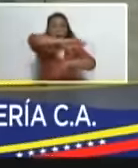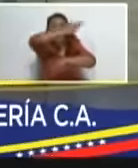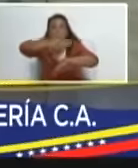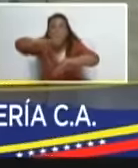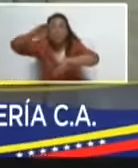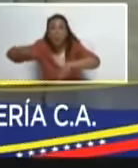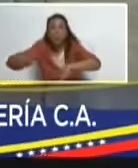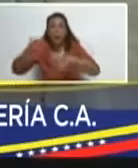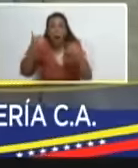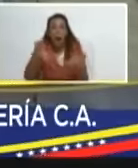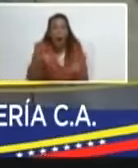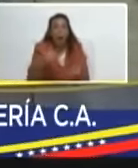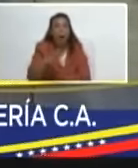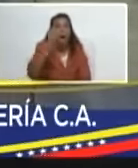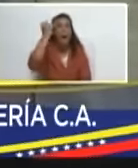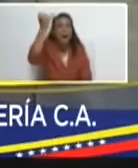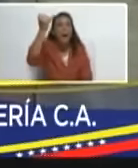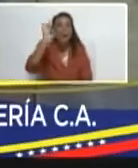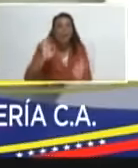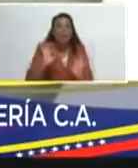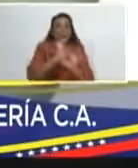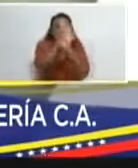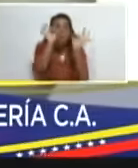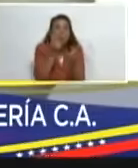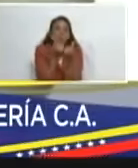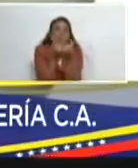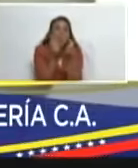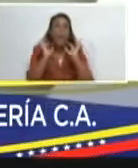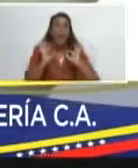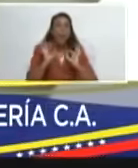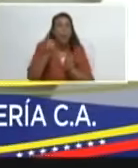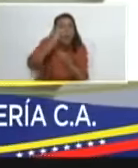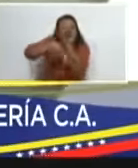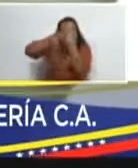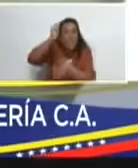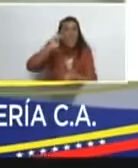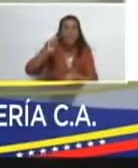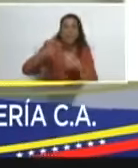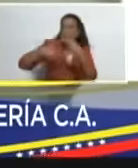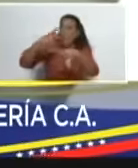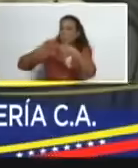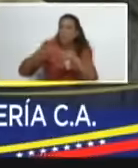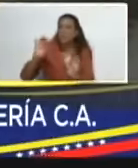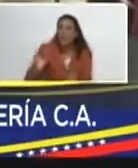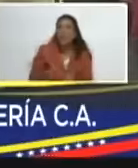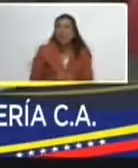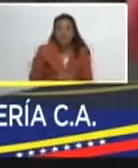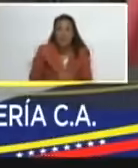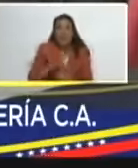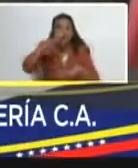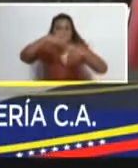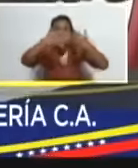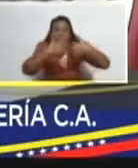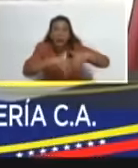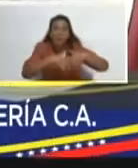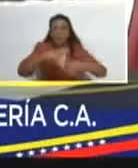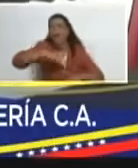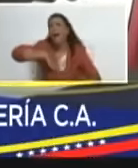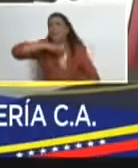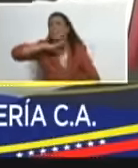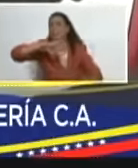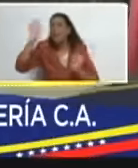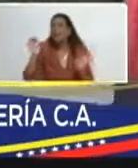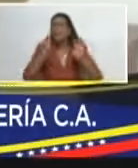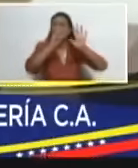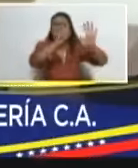venezolanas y que hoy desde Falcón se ha convertido ahora en un valor agregado para la producción. Aquí en esta planta estamos hablando de una capacidad